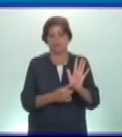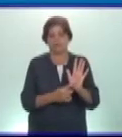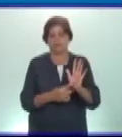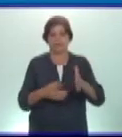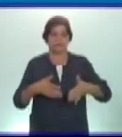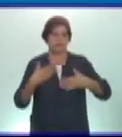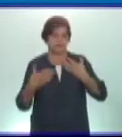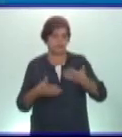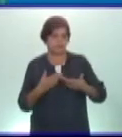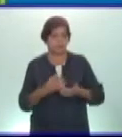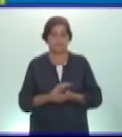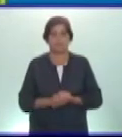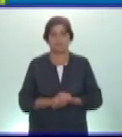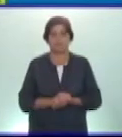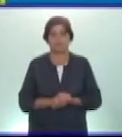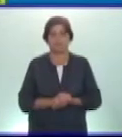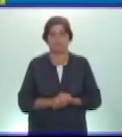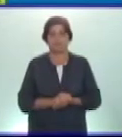actividad.